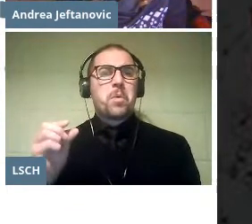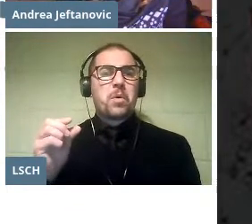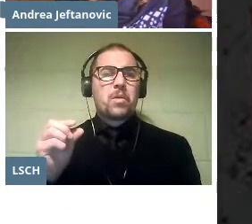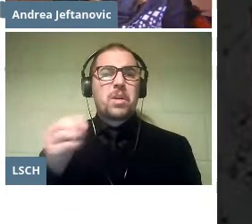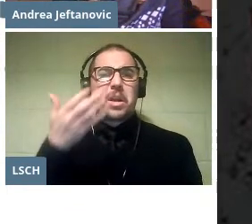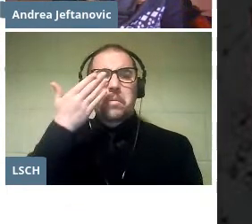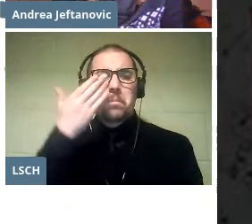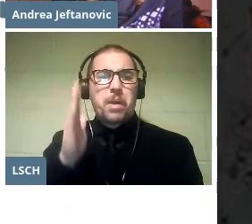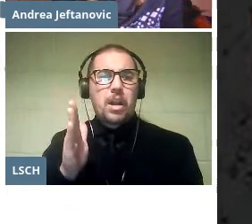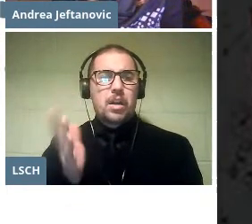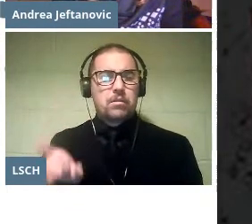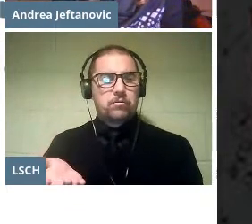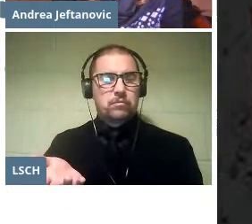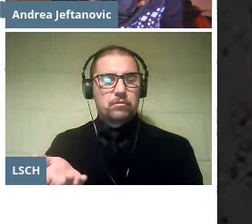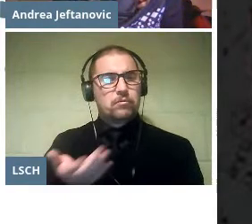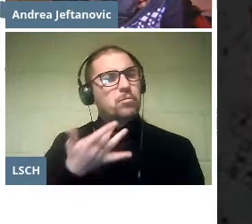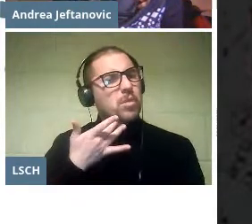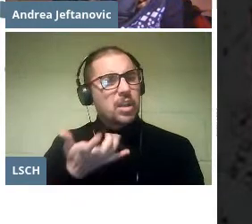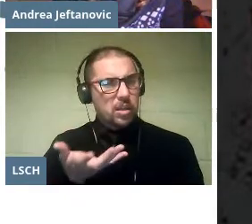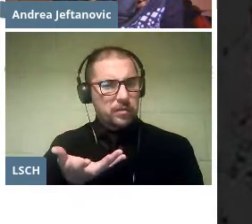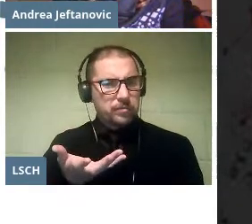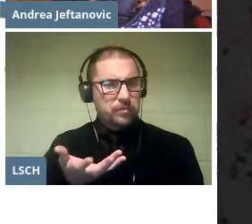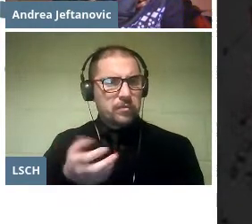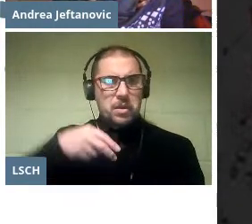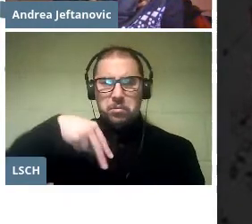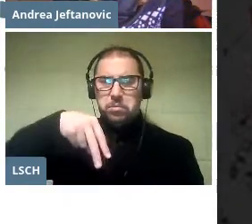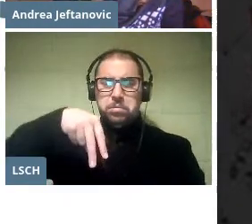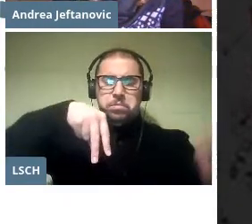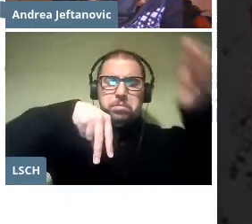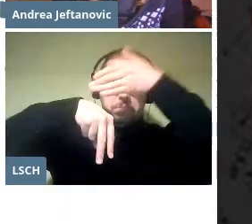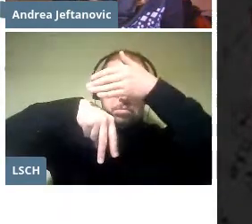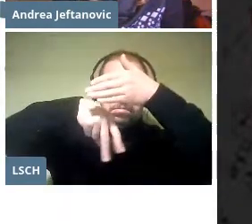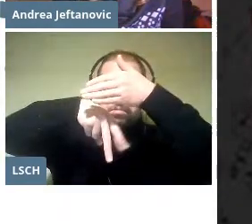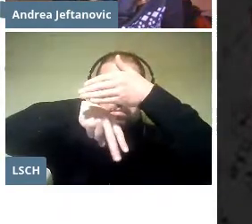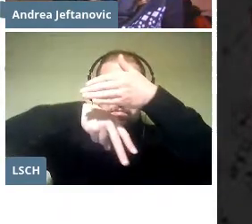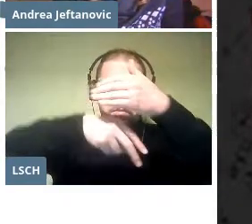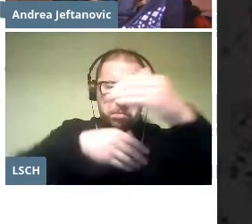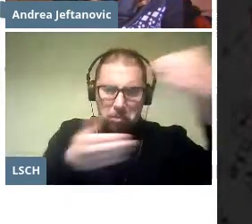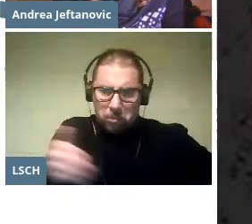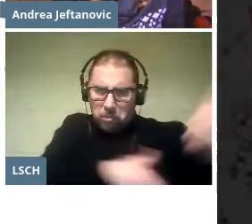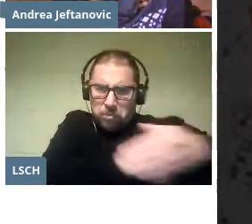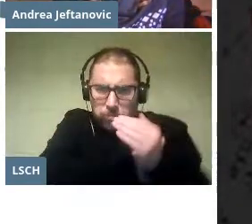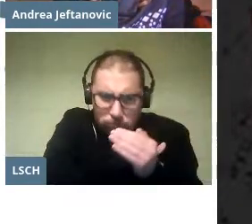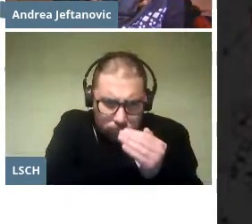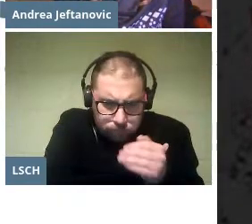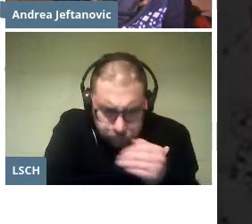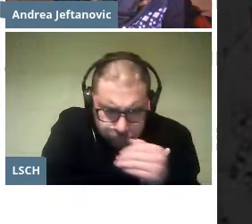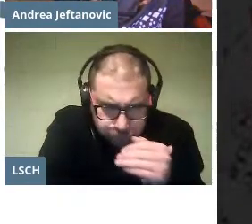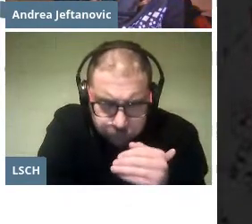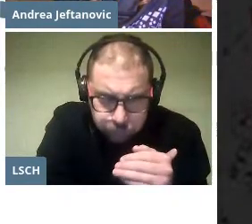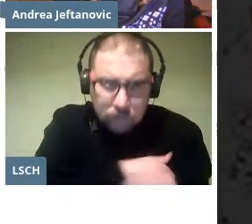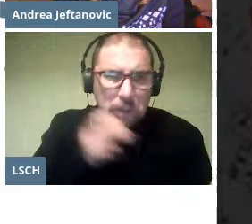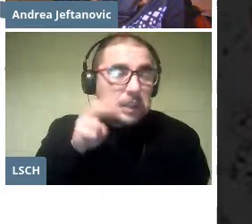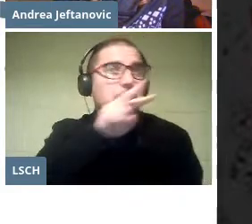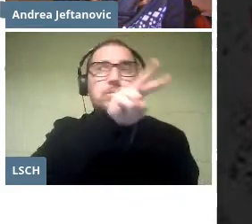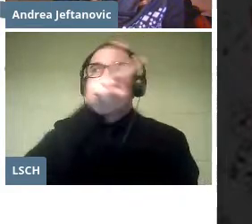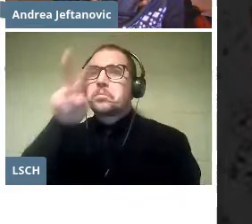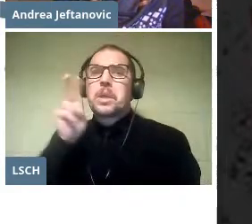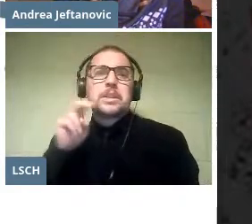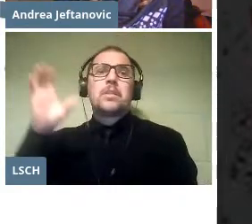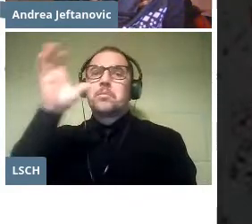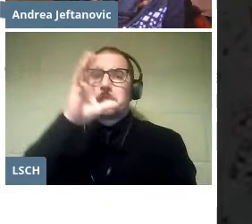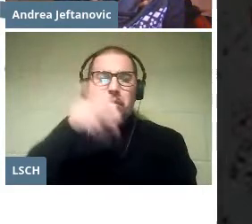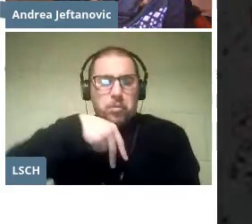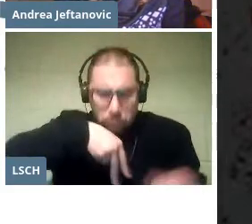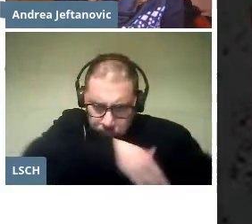mal, en el sentido que se camina sin ver, sin contemplar, sin abandonarse al paseo, se